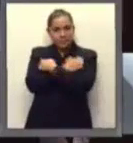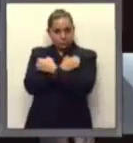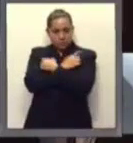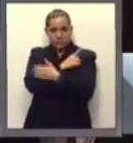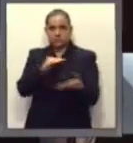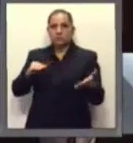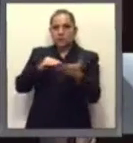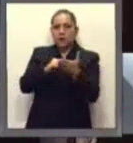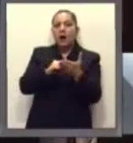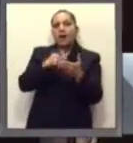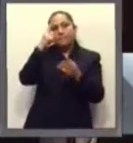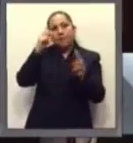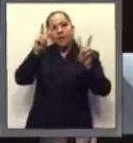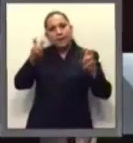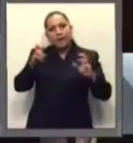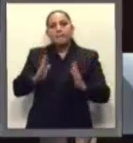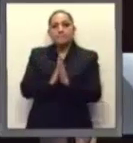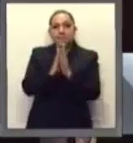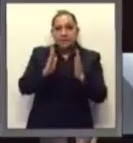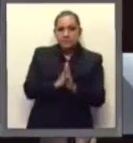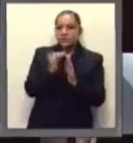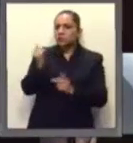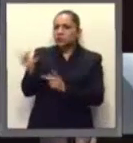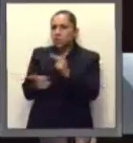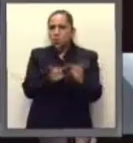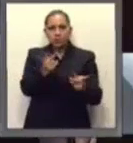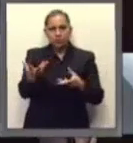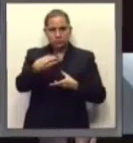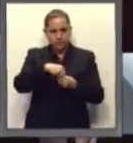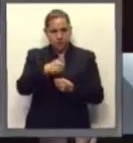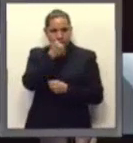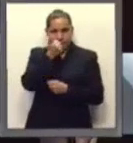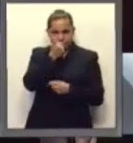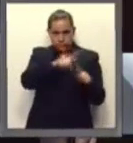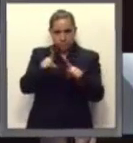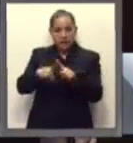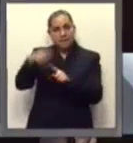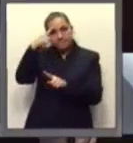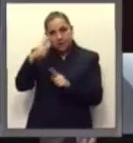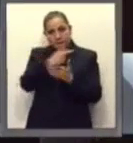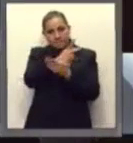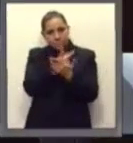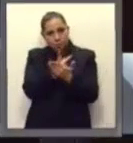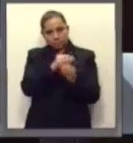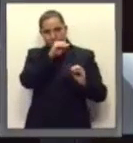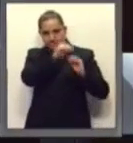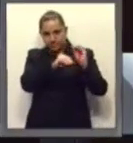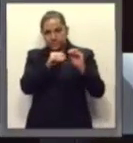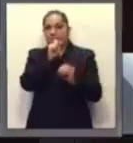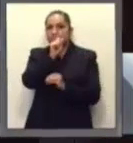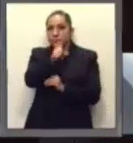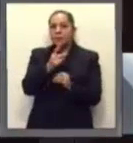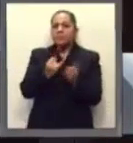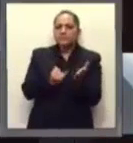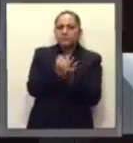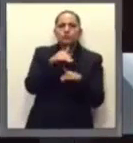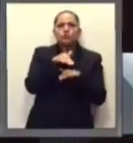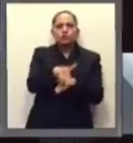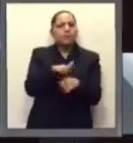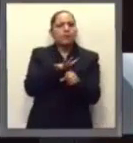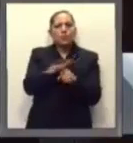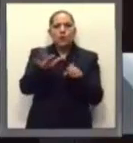de participación y consulta estudiantil para la conformación de los contenidos curriculares y la determinación del modelo educativo del